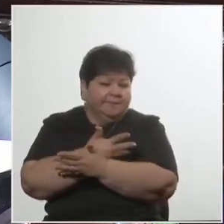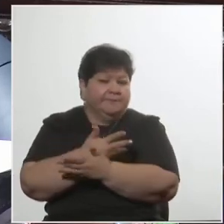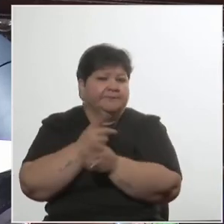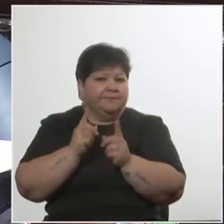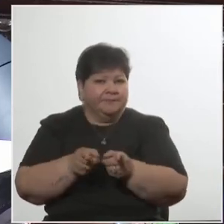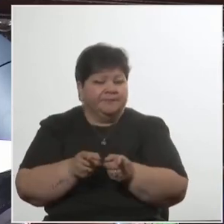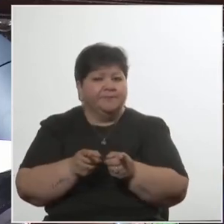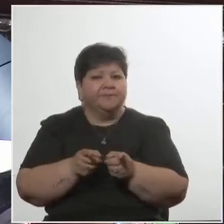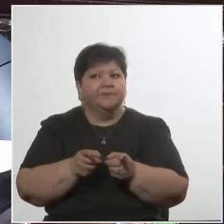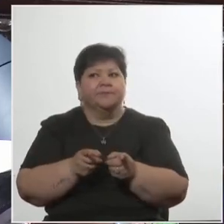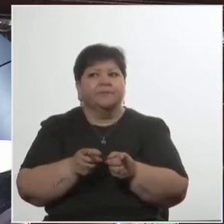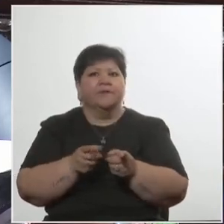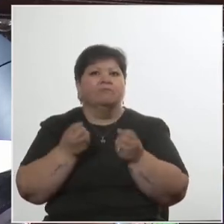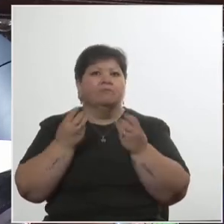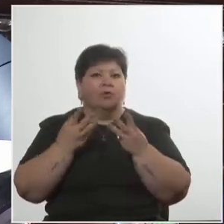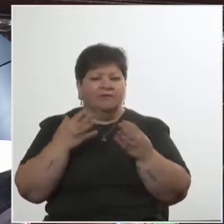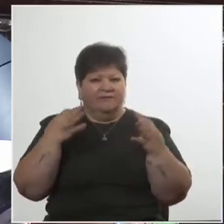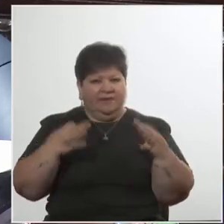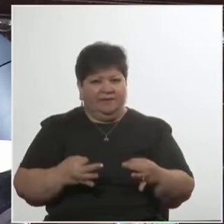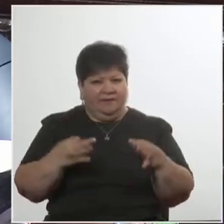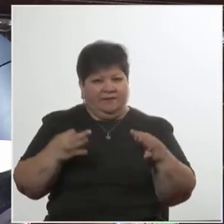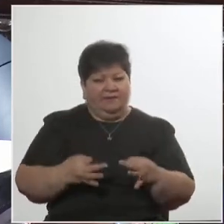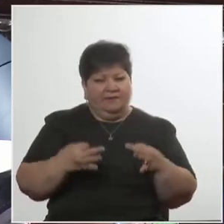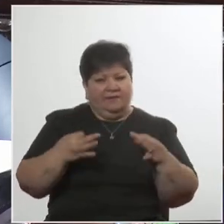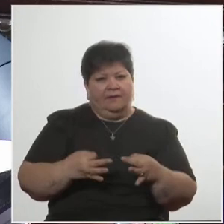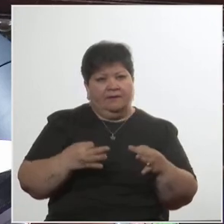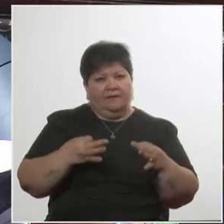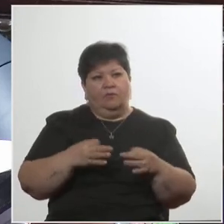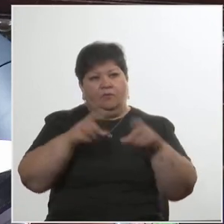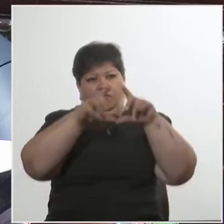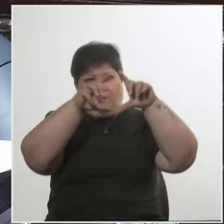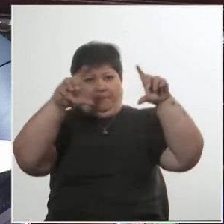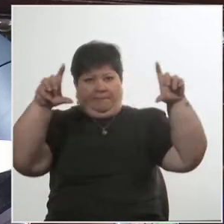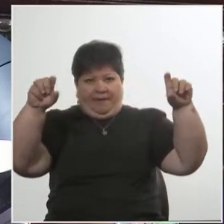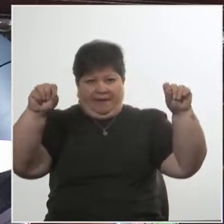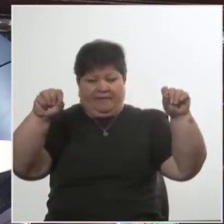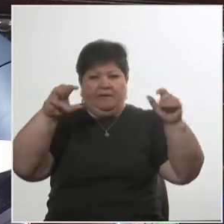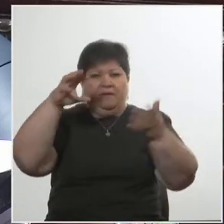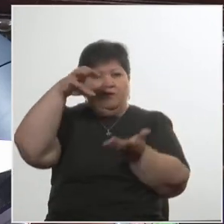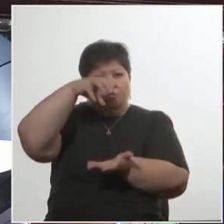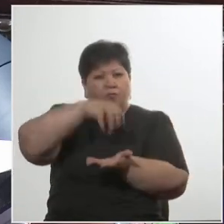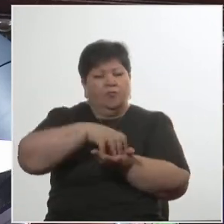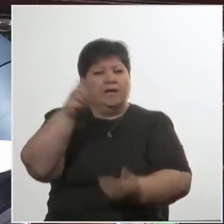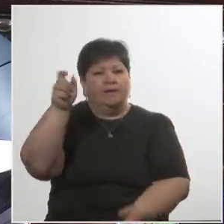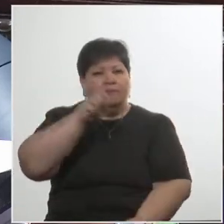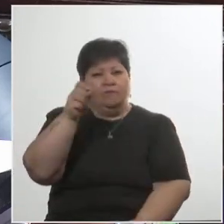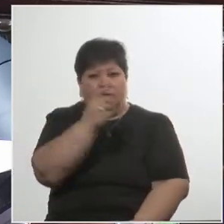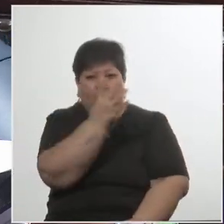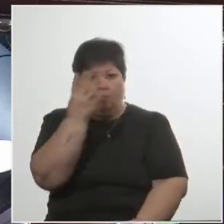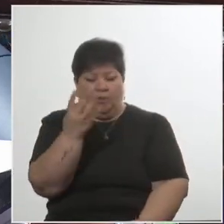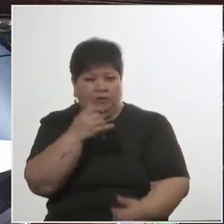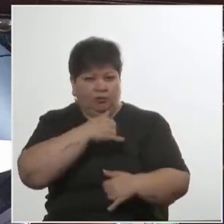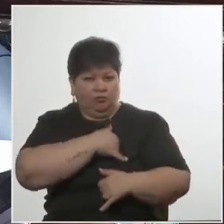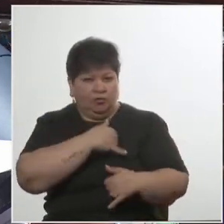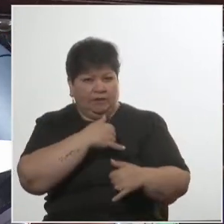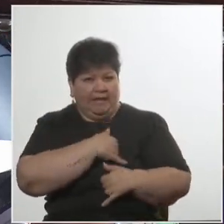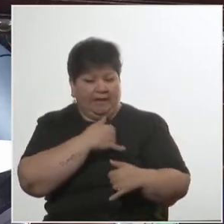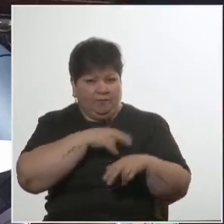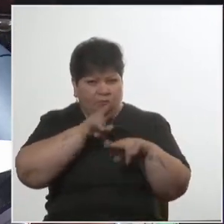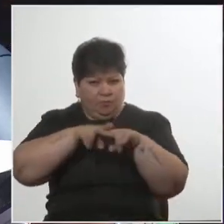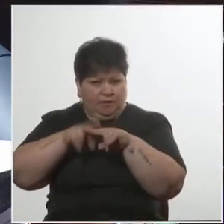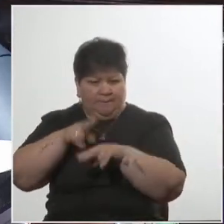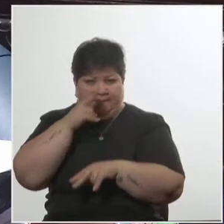porque efectivamente hubo placas en lugares públicos a los cuatro soldados porque hubo